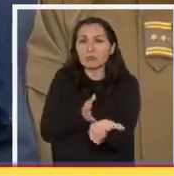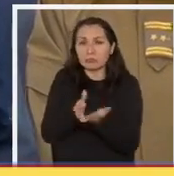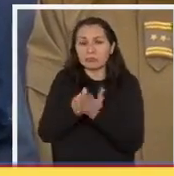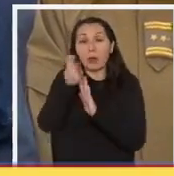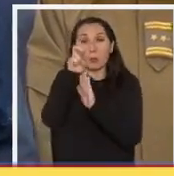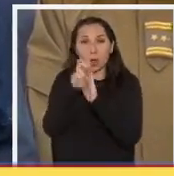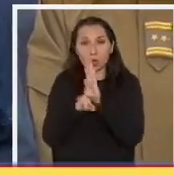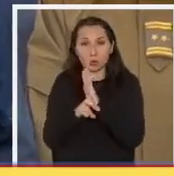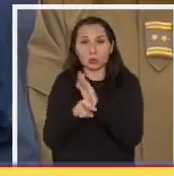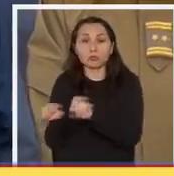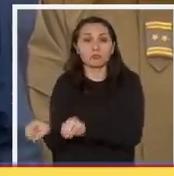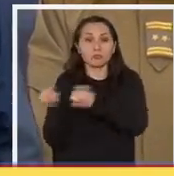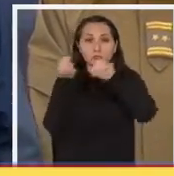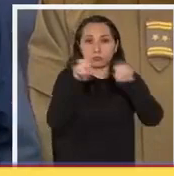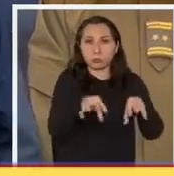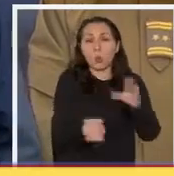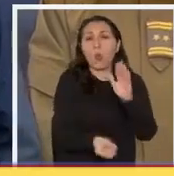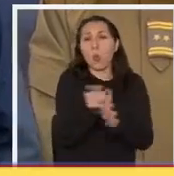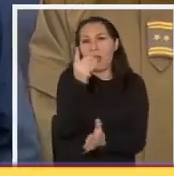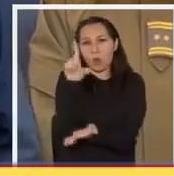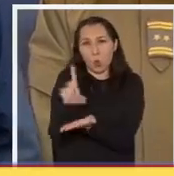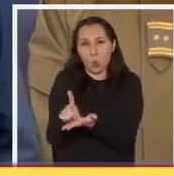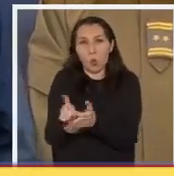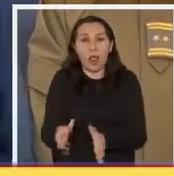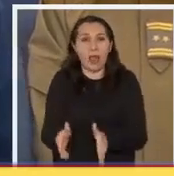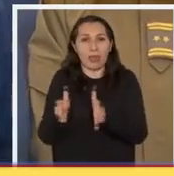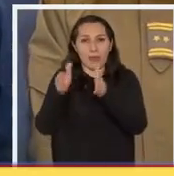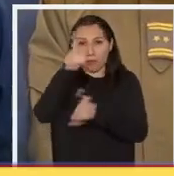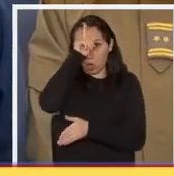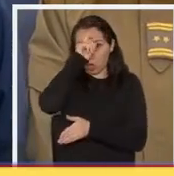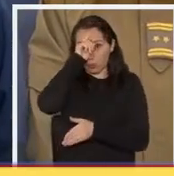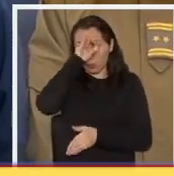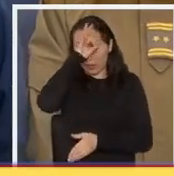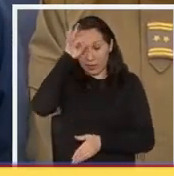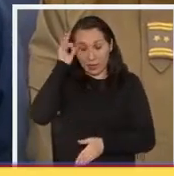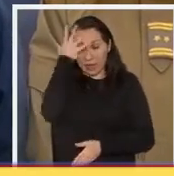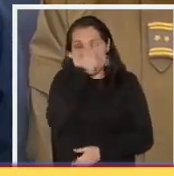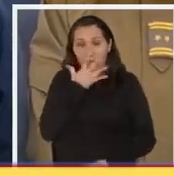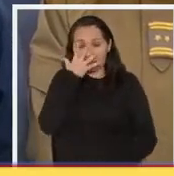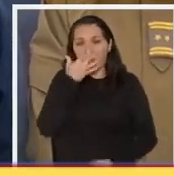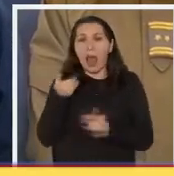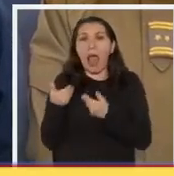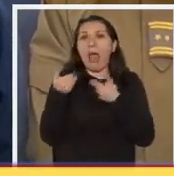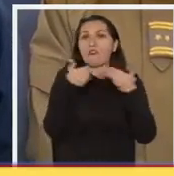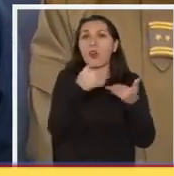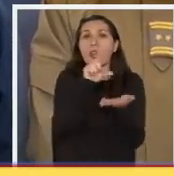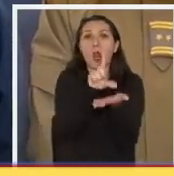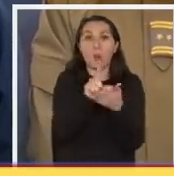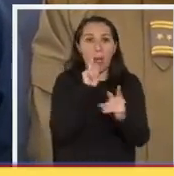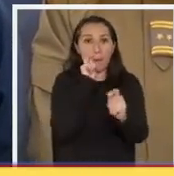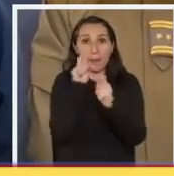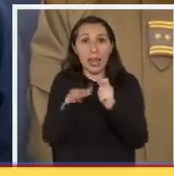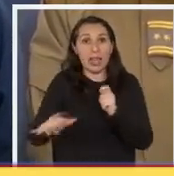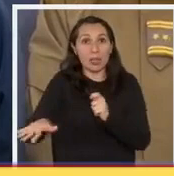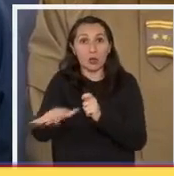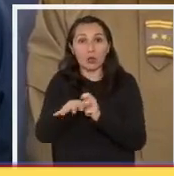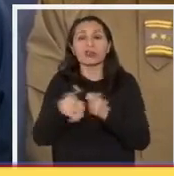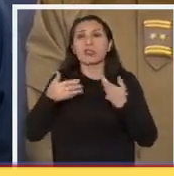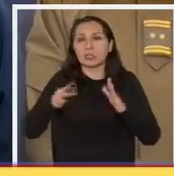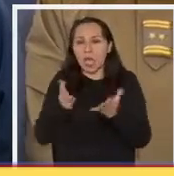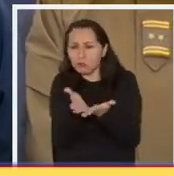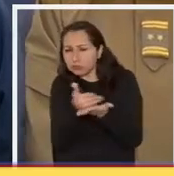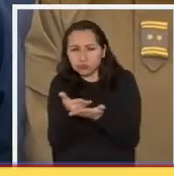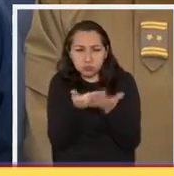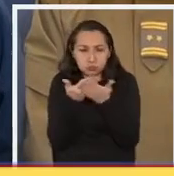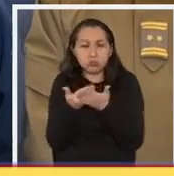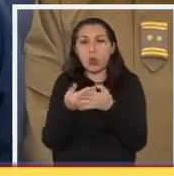de un proyecto para la reposición y relocalización de un nuevo edificio para el Hospital de Licantén fuera de la zona de riesgo. Está ya en curso y